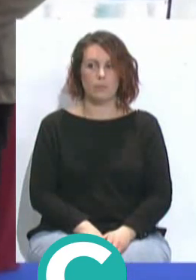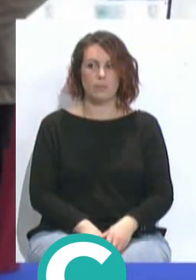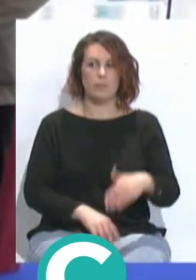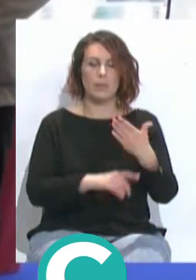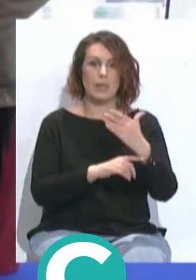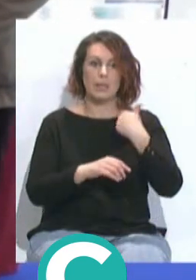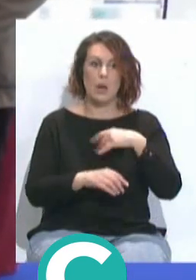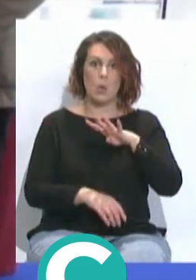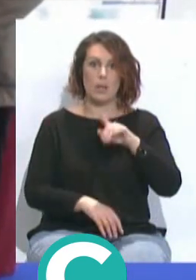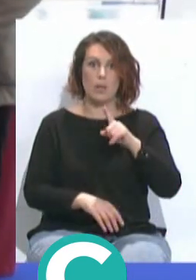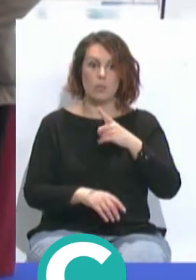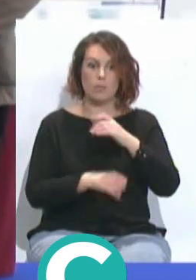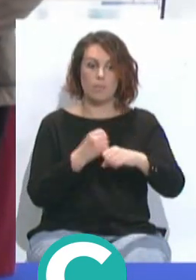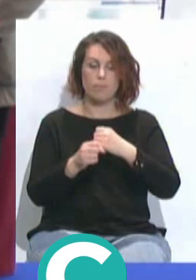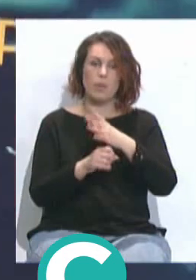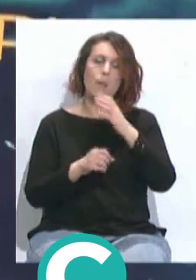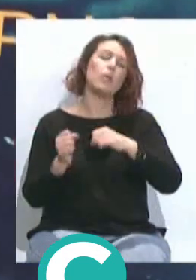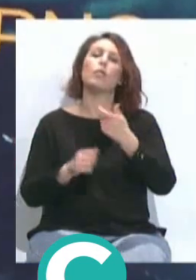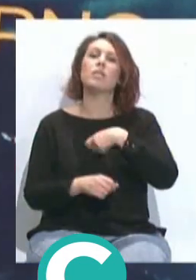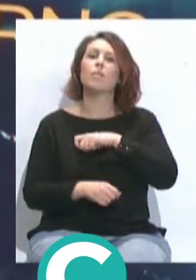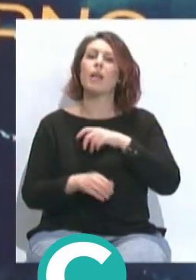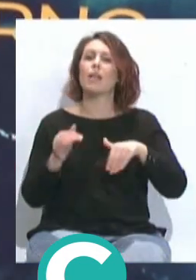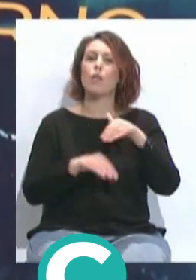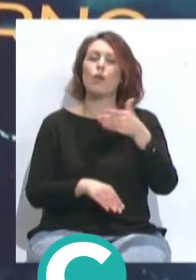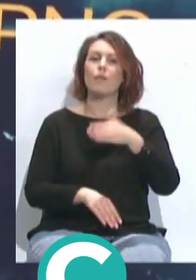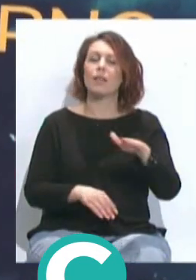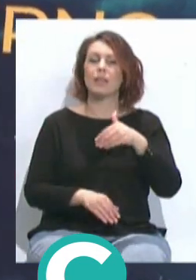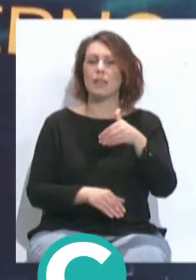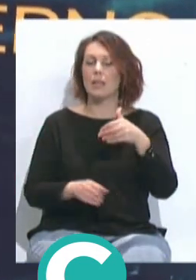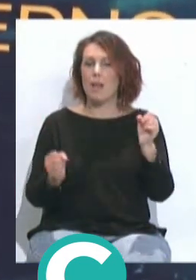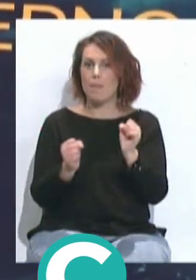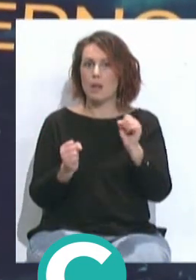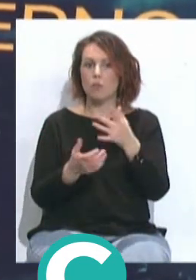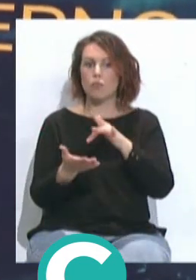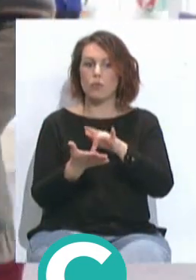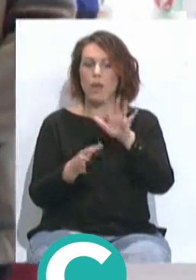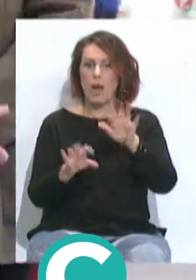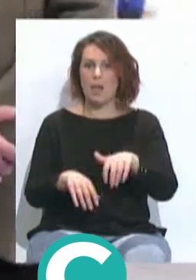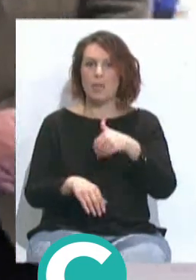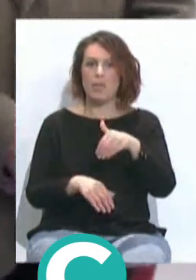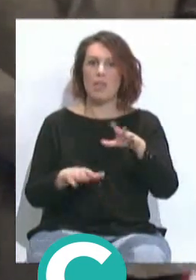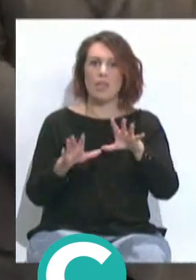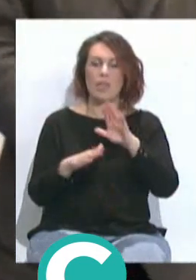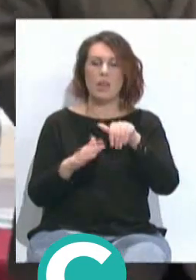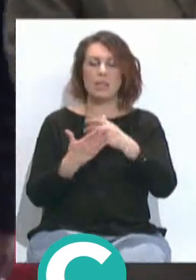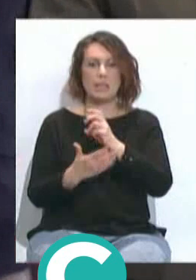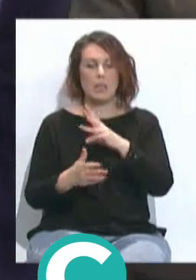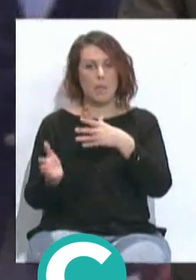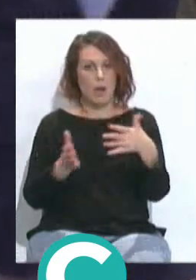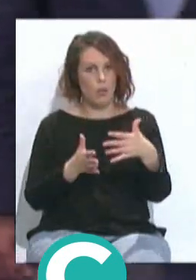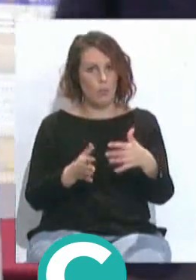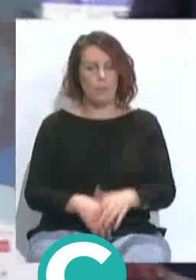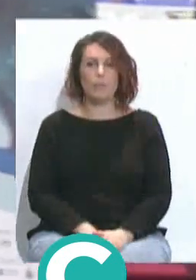Presentada la 41ª edición del Campeonato de España de Natación Infantil de Invierno, que se va a celebrar en Cádiz del 10 al 13 de marzo.